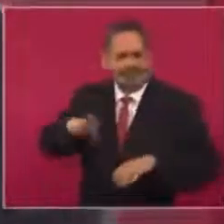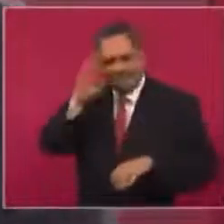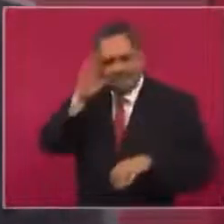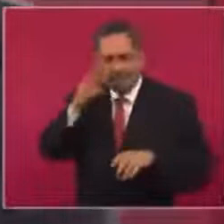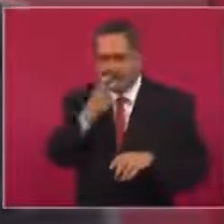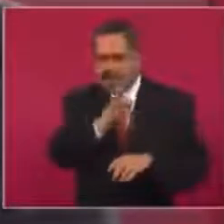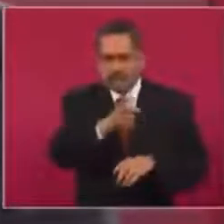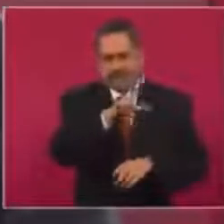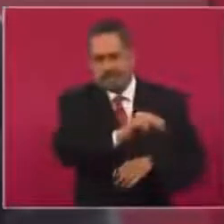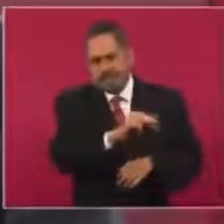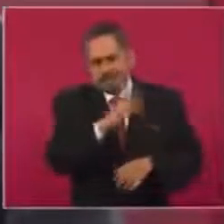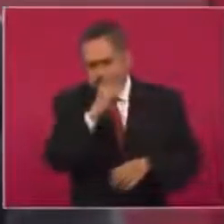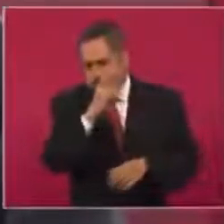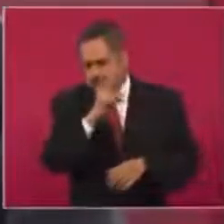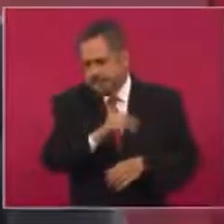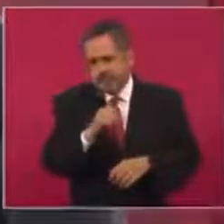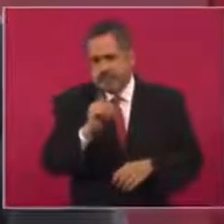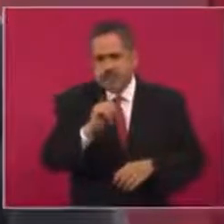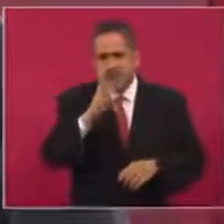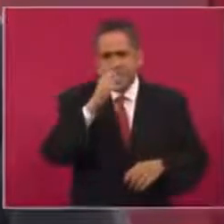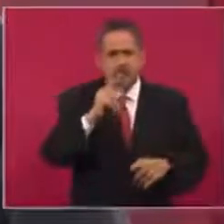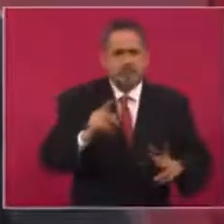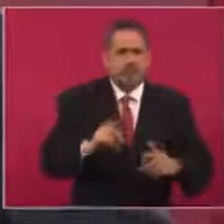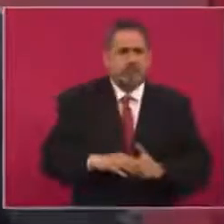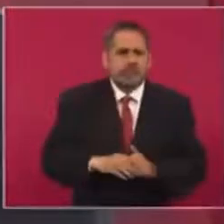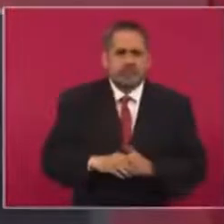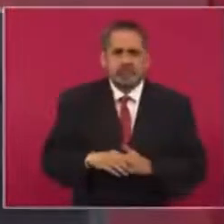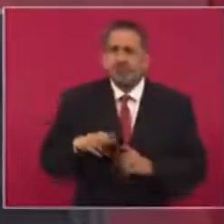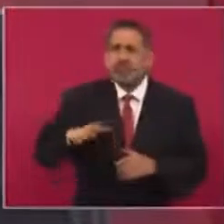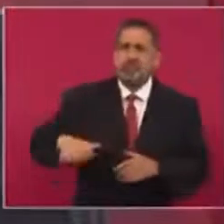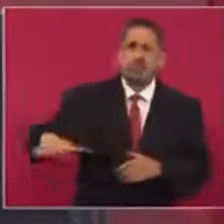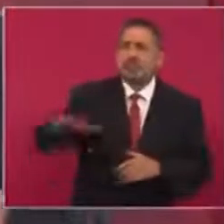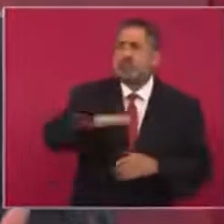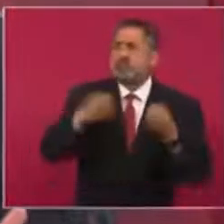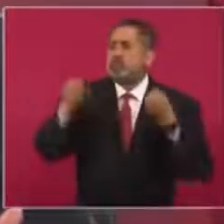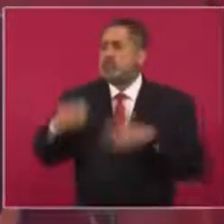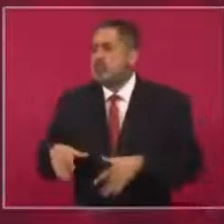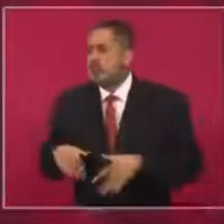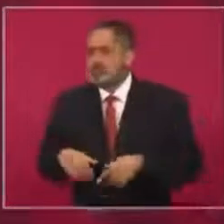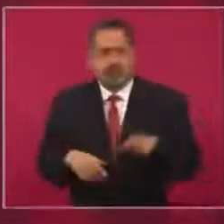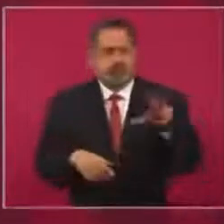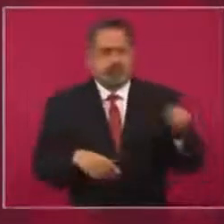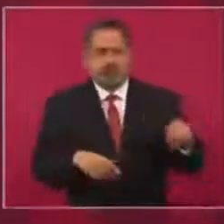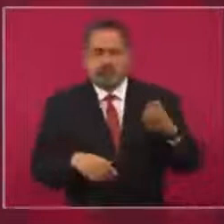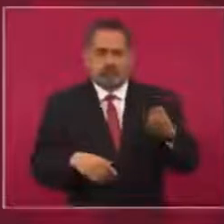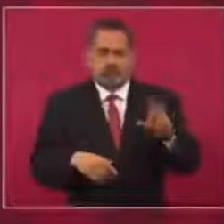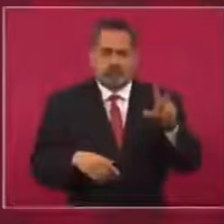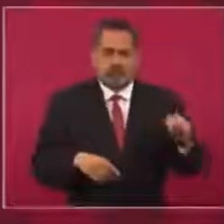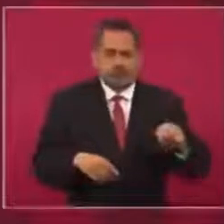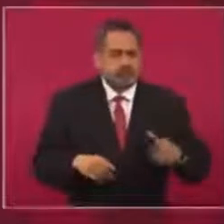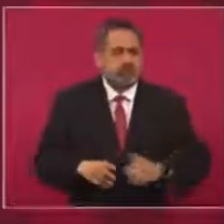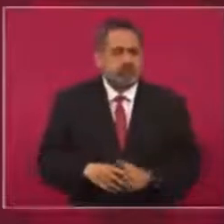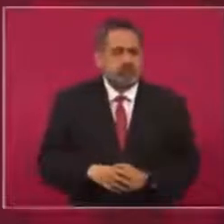estar eso por encima del interés público.